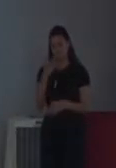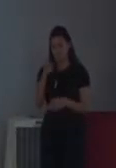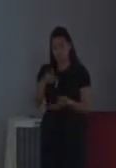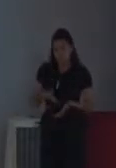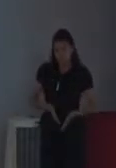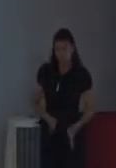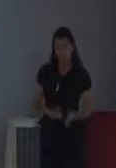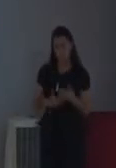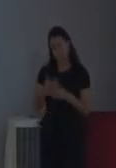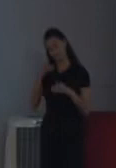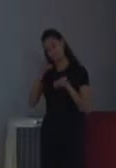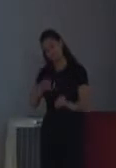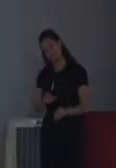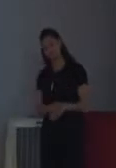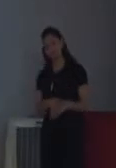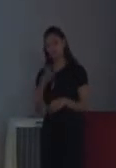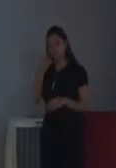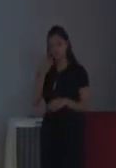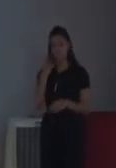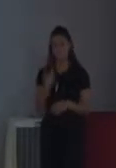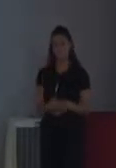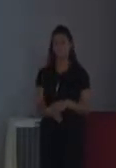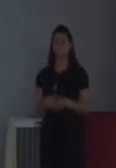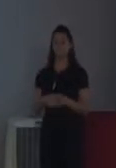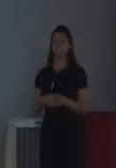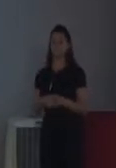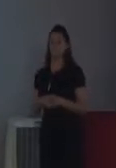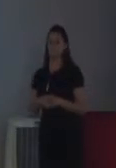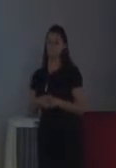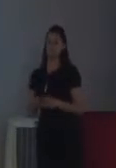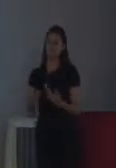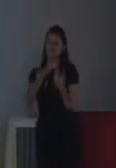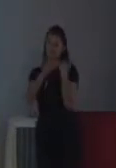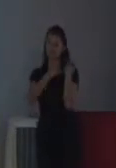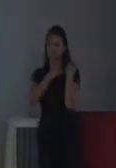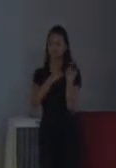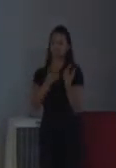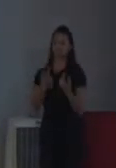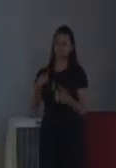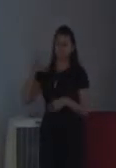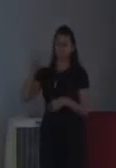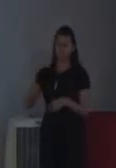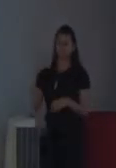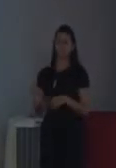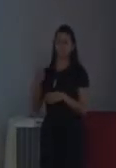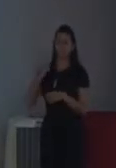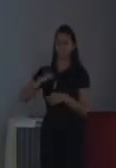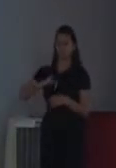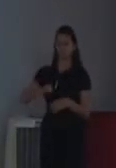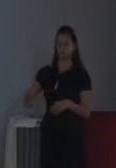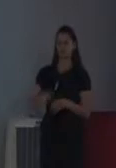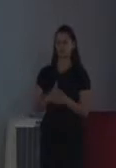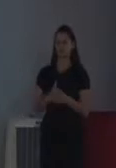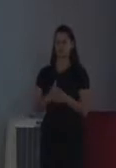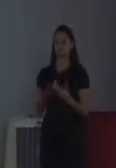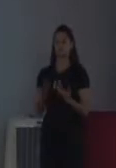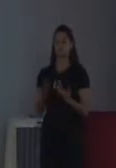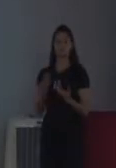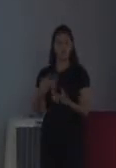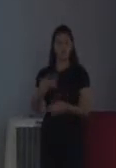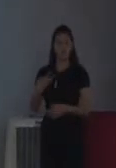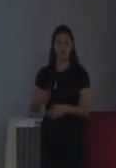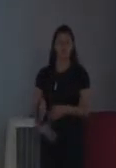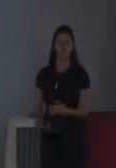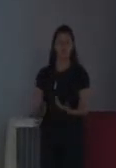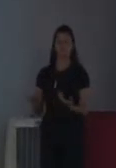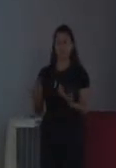cuando nacemos, que la responsabilidad de los deberes, de los derechos, de la